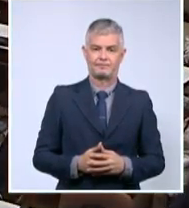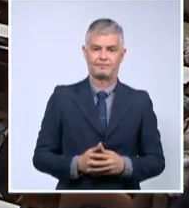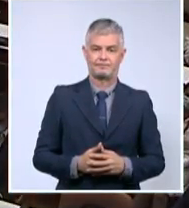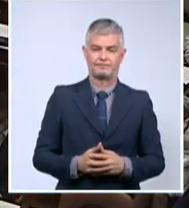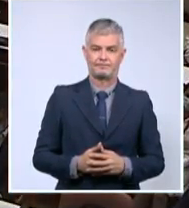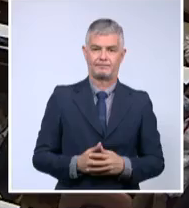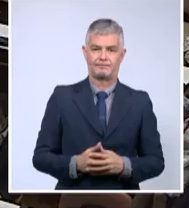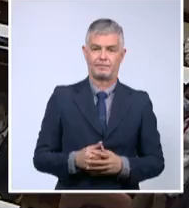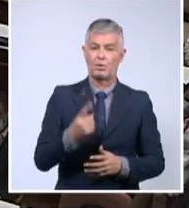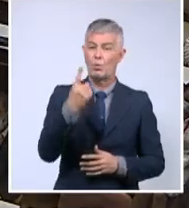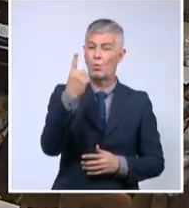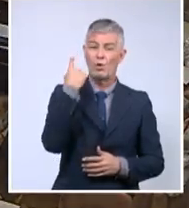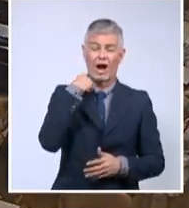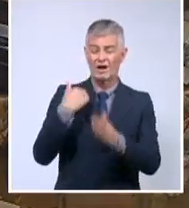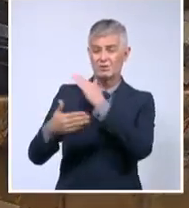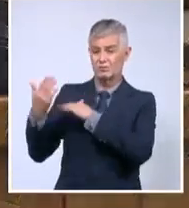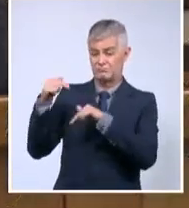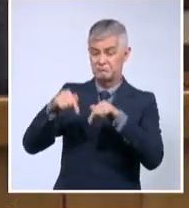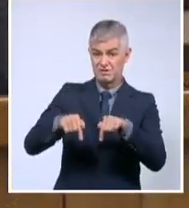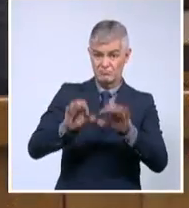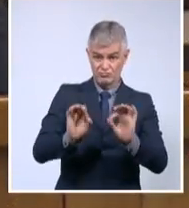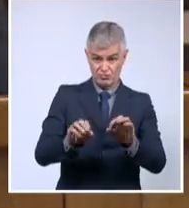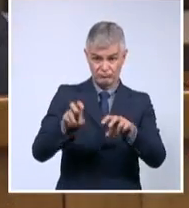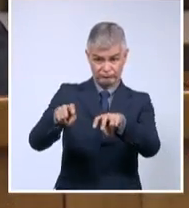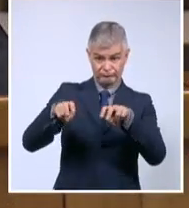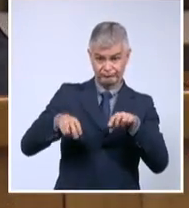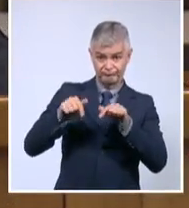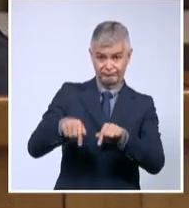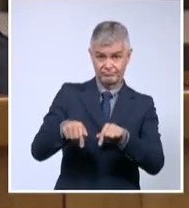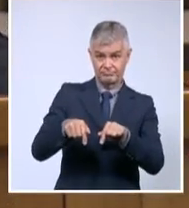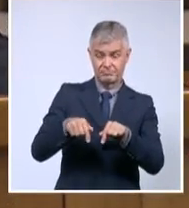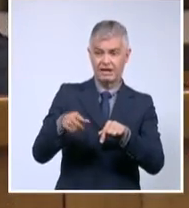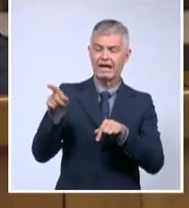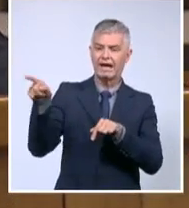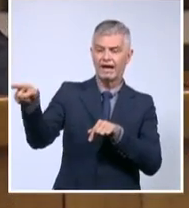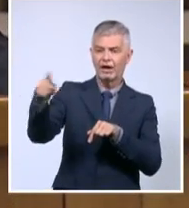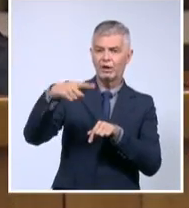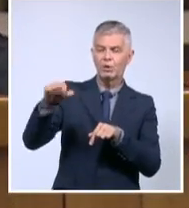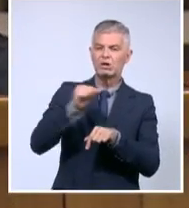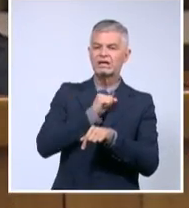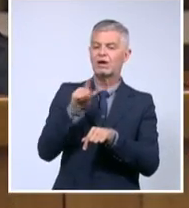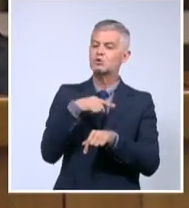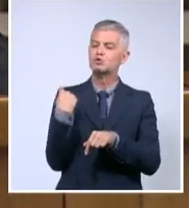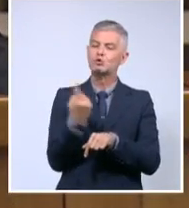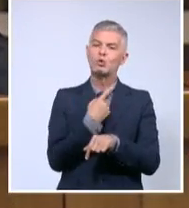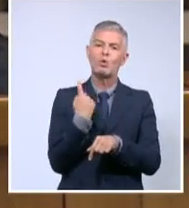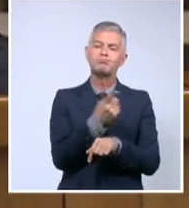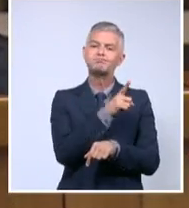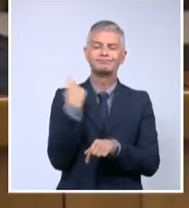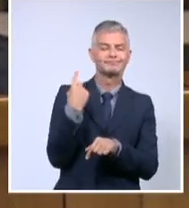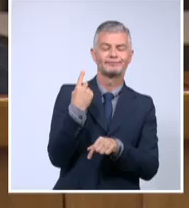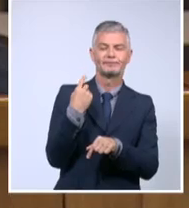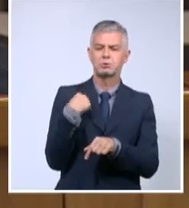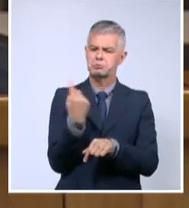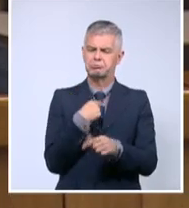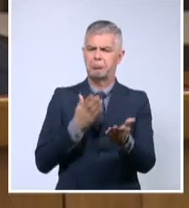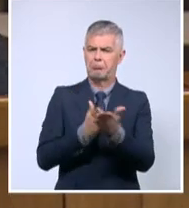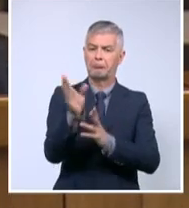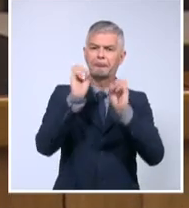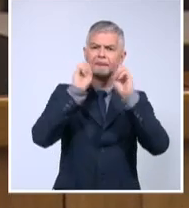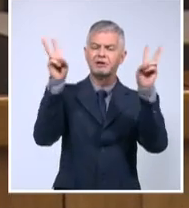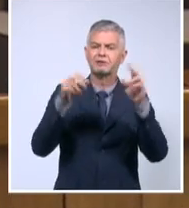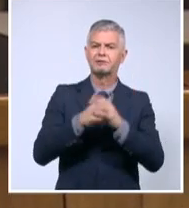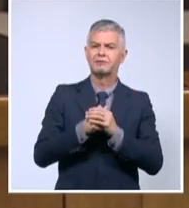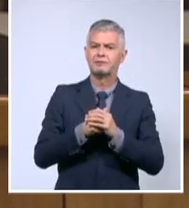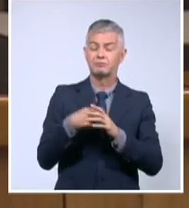Hace un año, desde esta misma tribuna dijimos, nos tiraron a matar y estamos vivos. Suponíamos entonces que